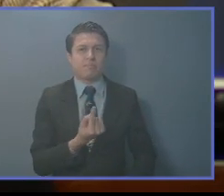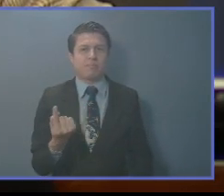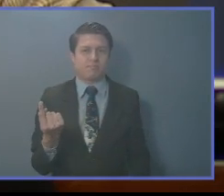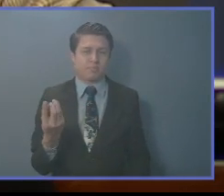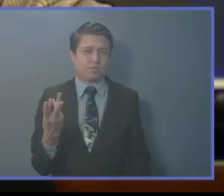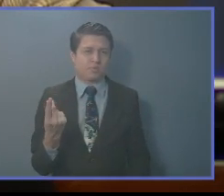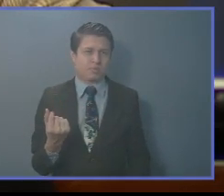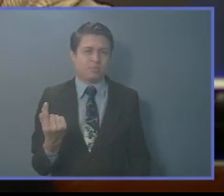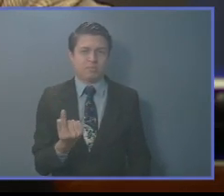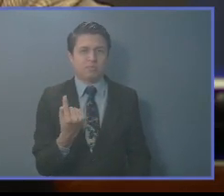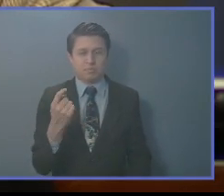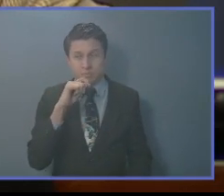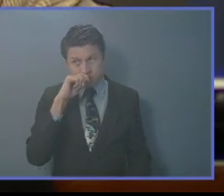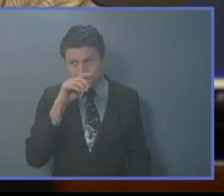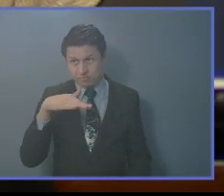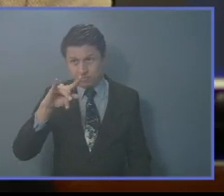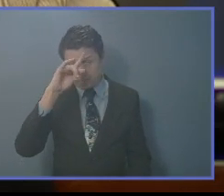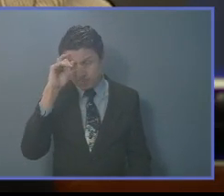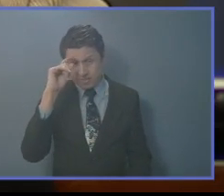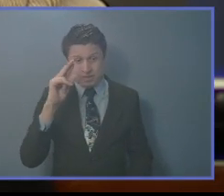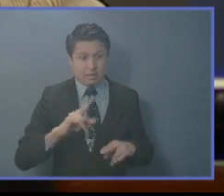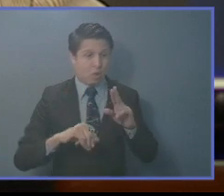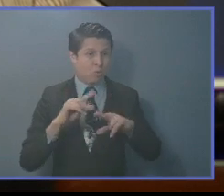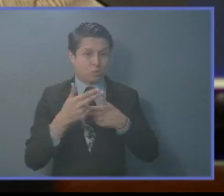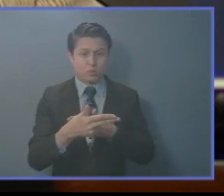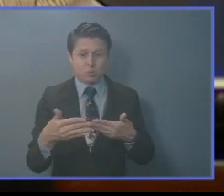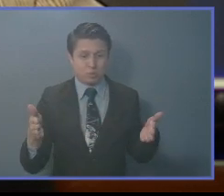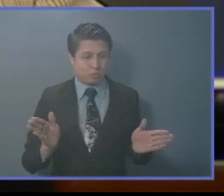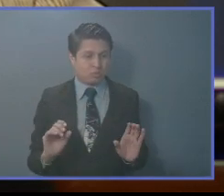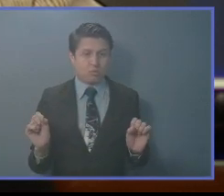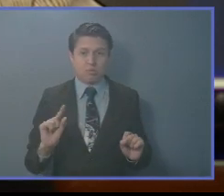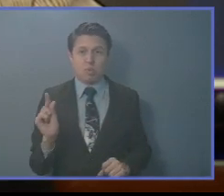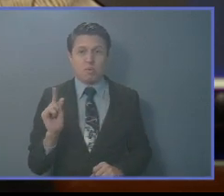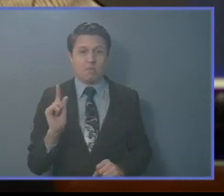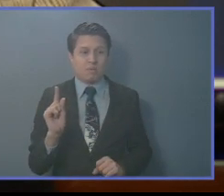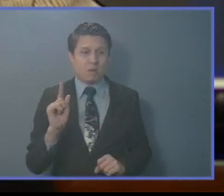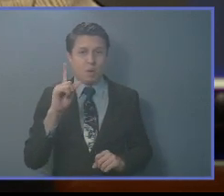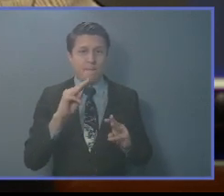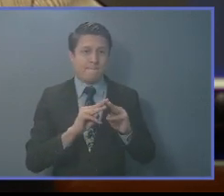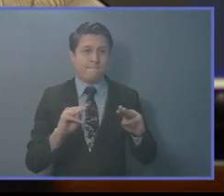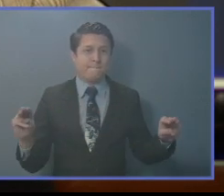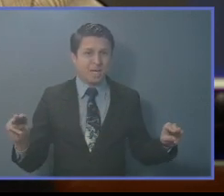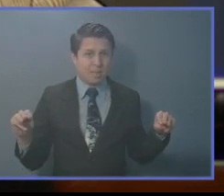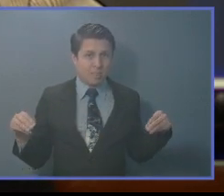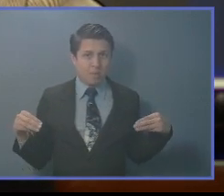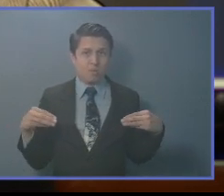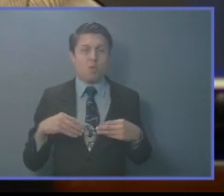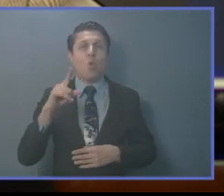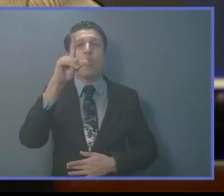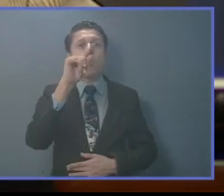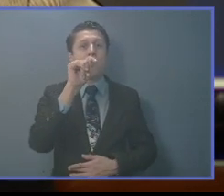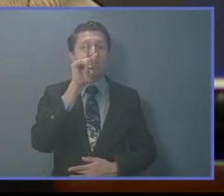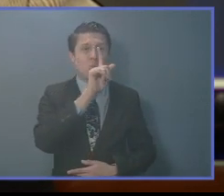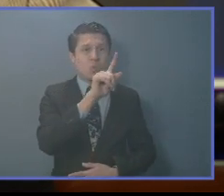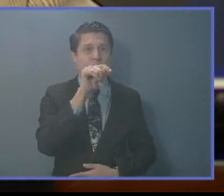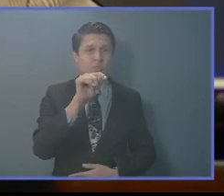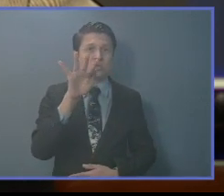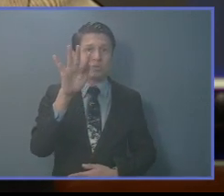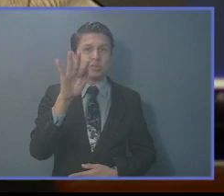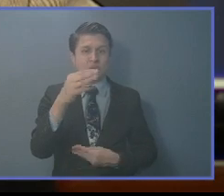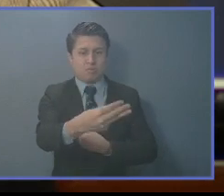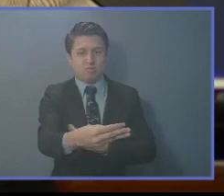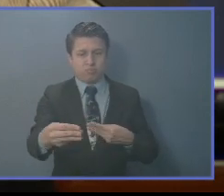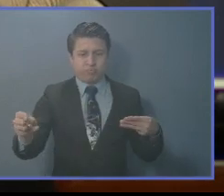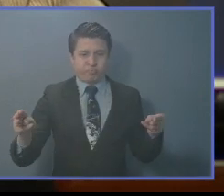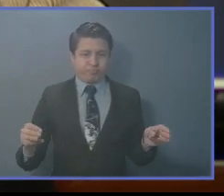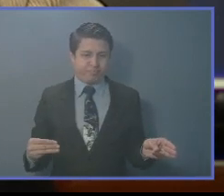3. En los lugares de trabajo cuya infraestructura no permita establecer el distanciamiento requerido o se extienda al público, deben instalar barreras de protección tales